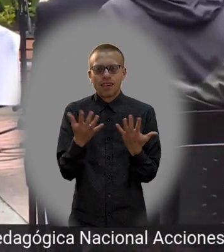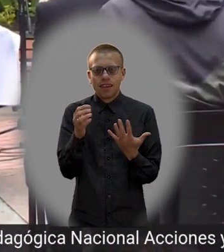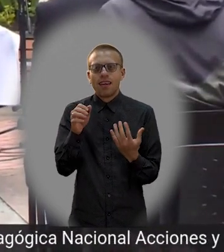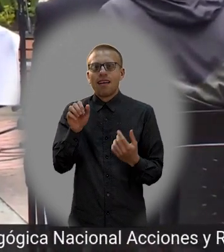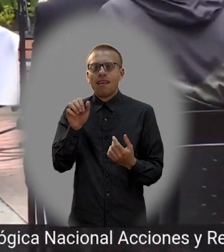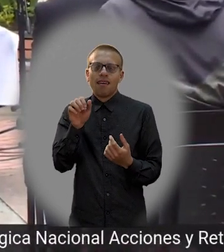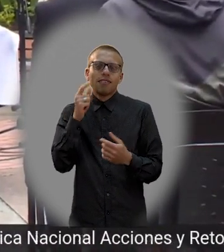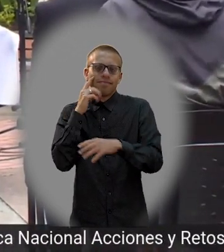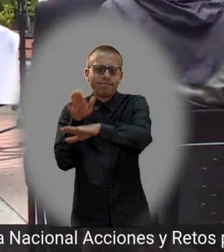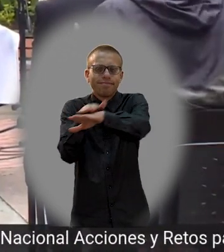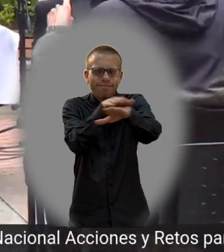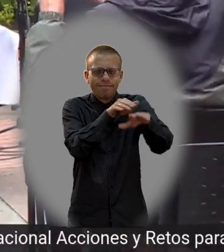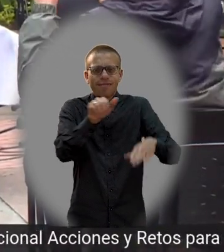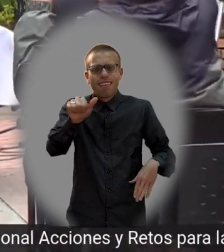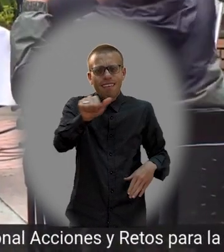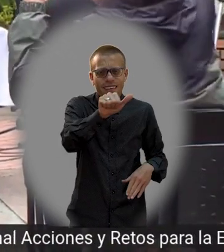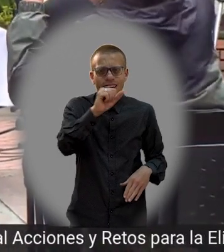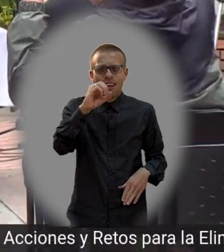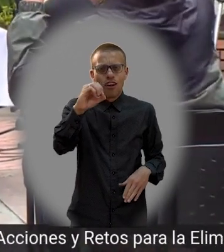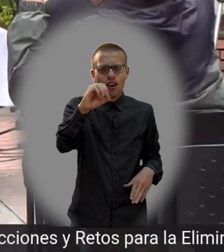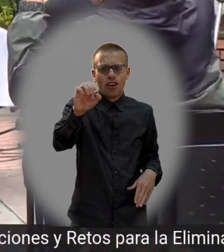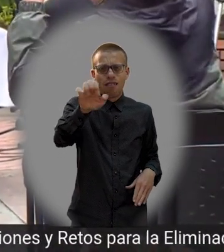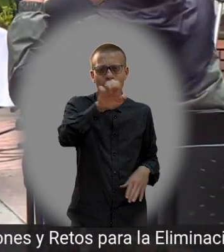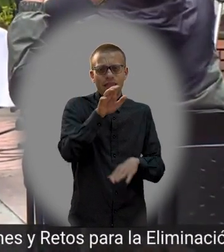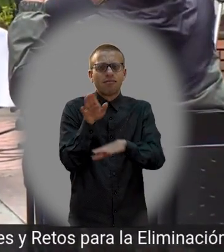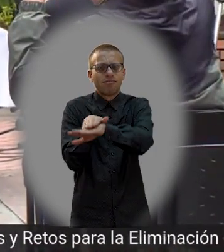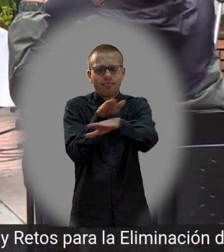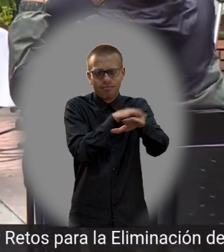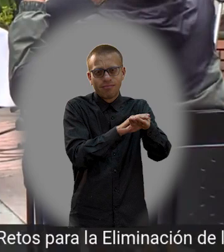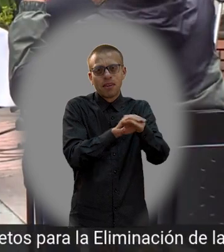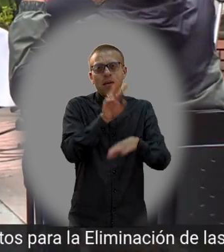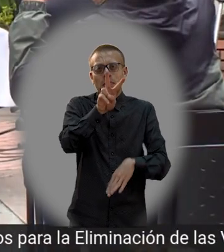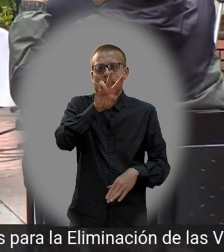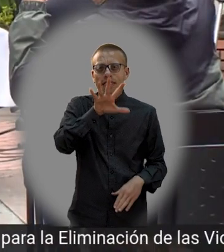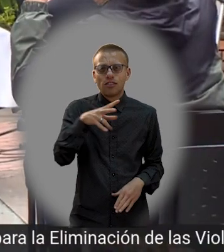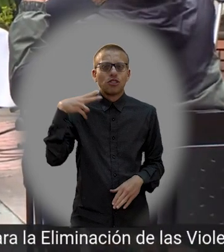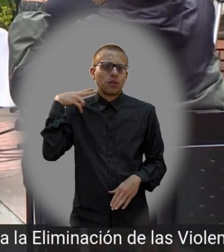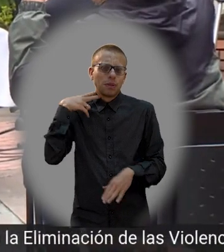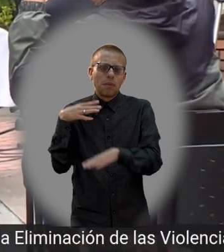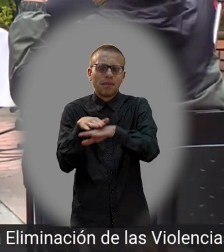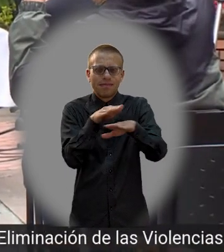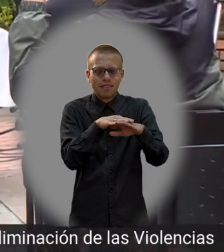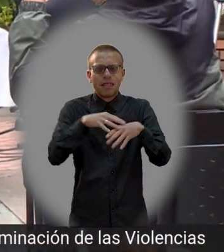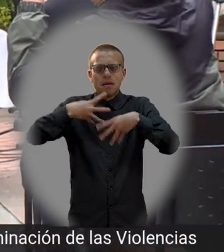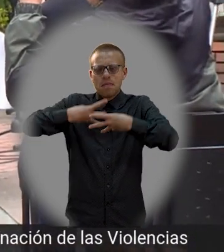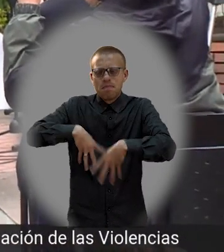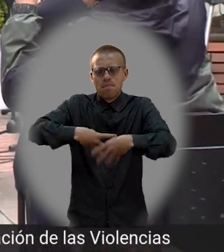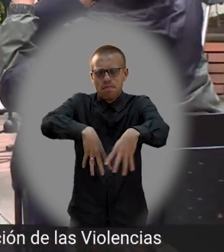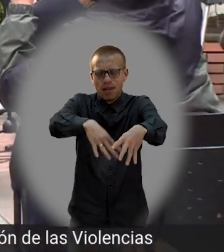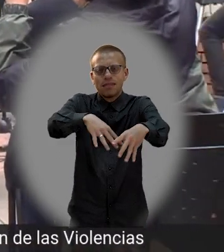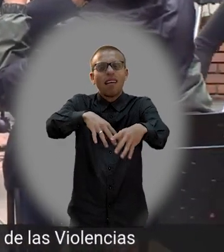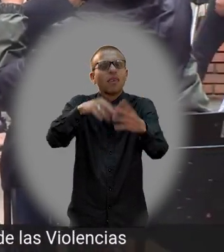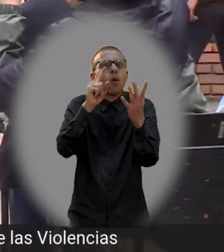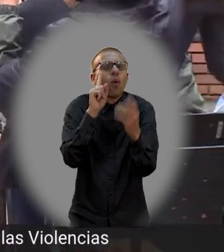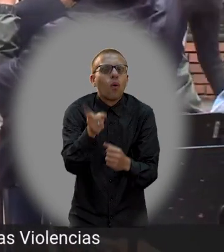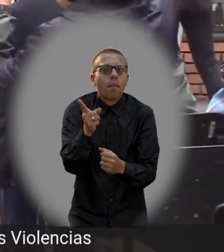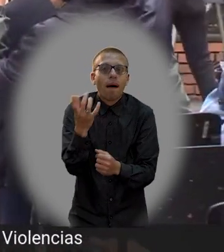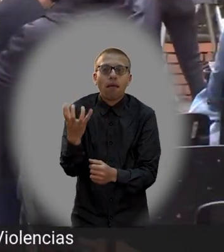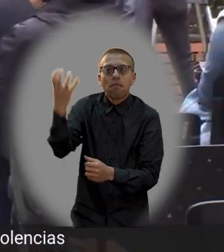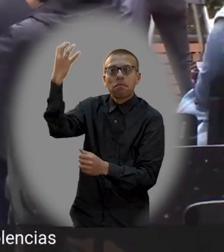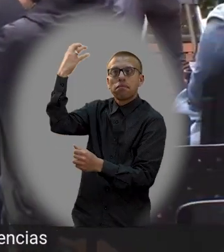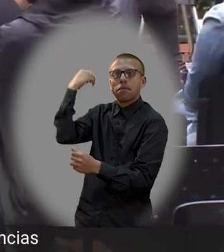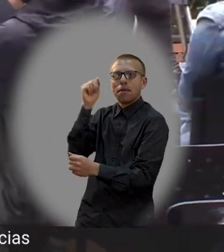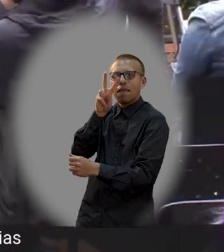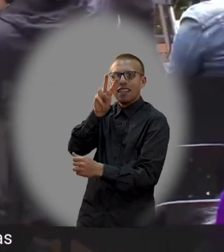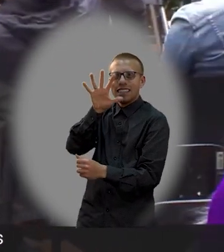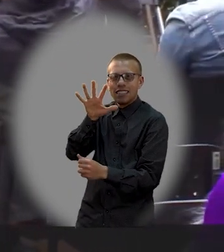les invito a que el 25 de noviembre nos unamos en estas marchas que se van a dar en conmemoración del 25 de noviembre, en la cual buscamos dar